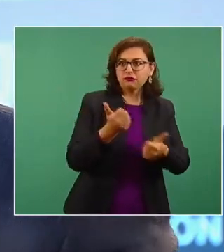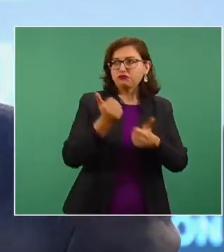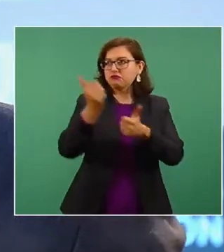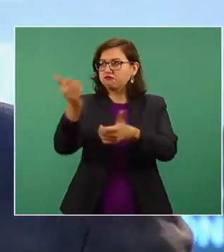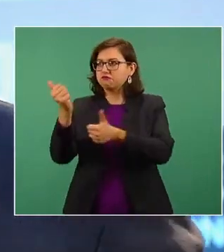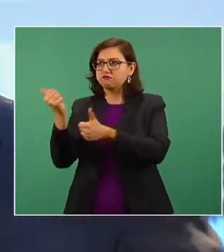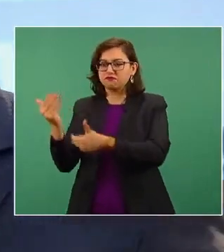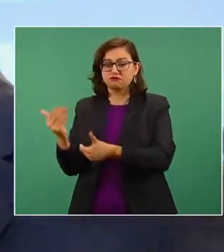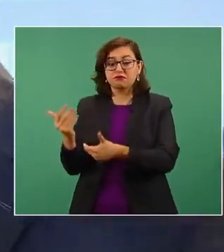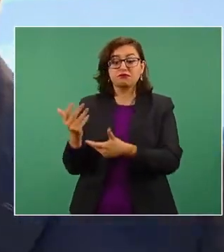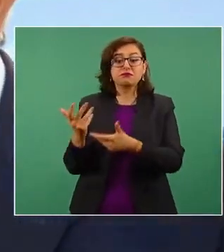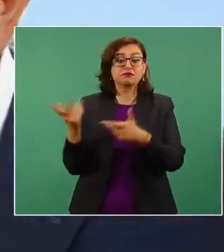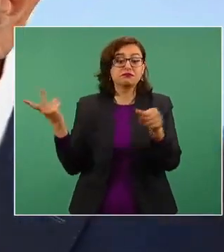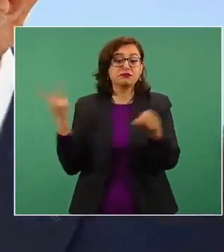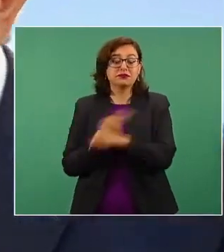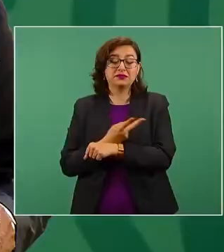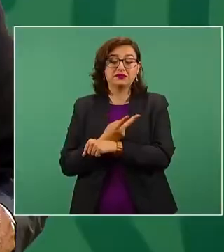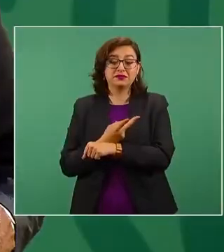drogas que son